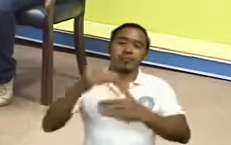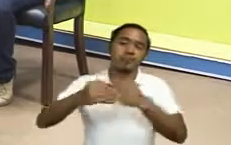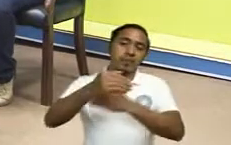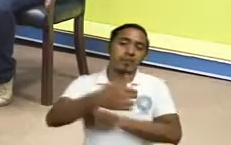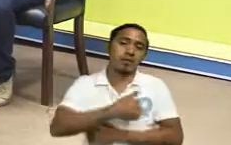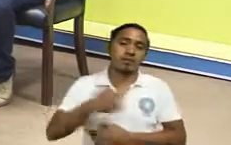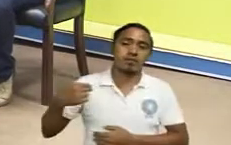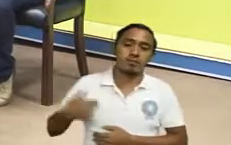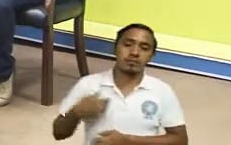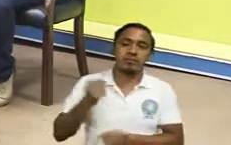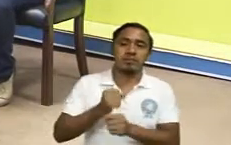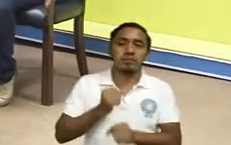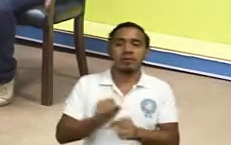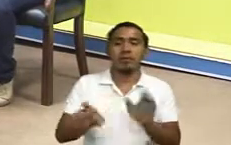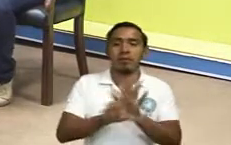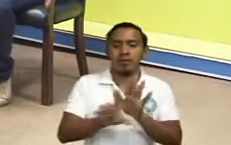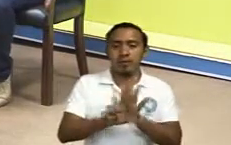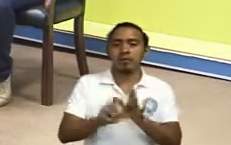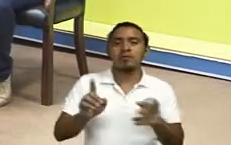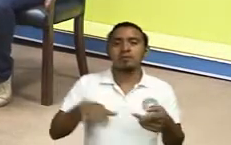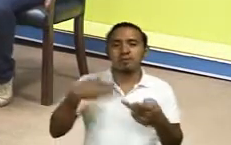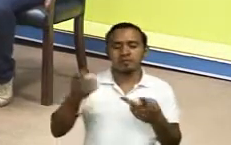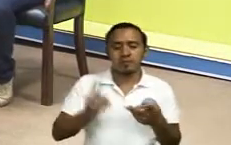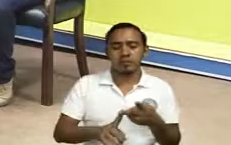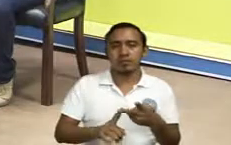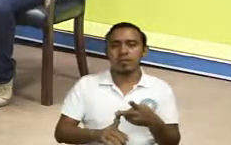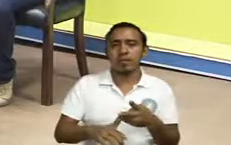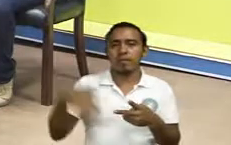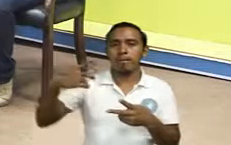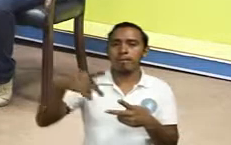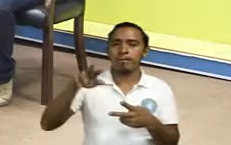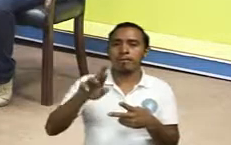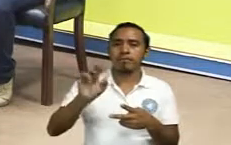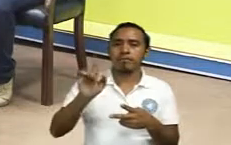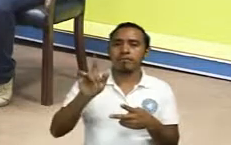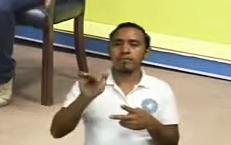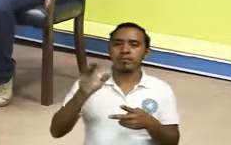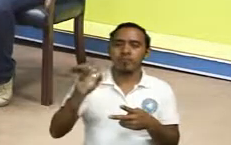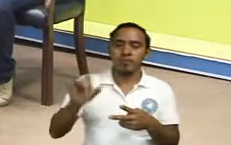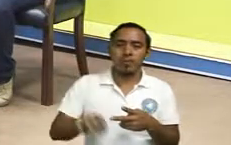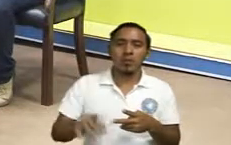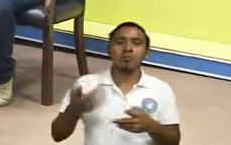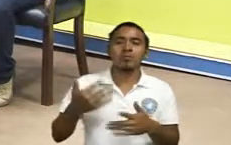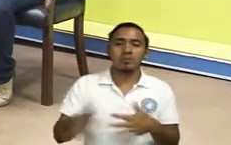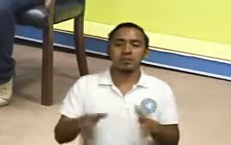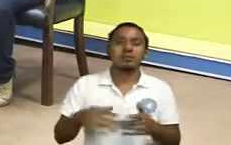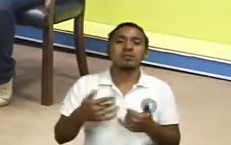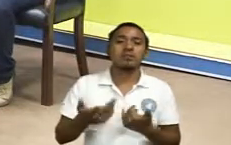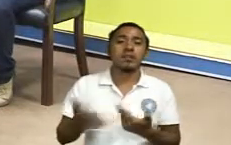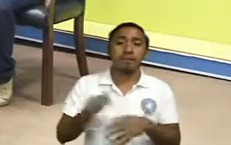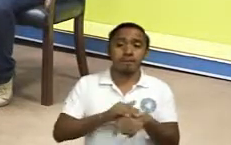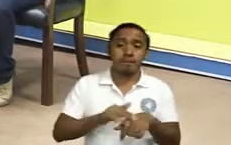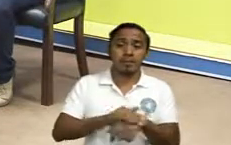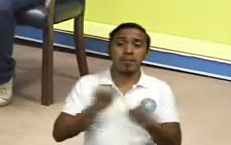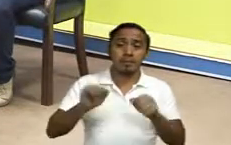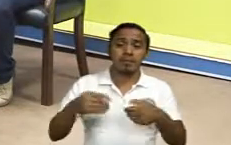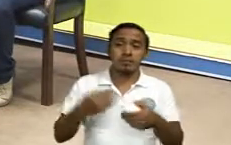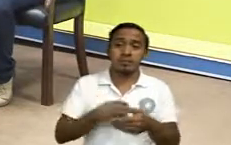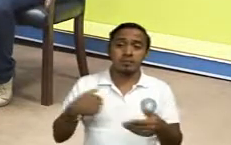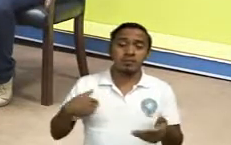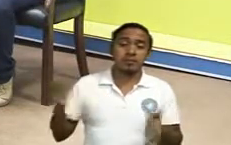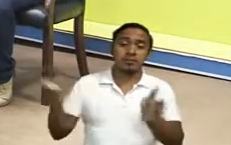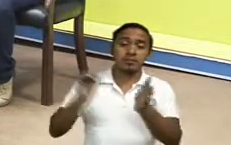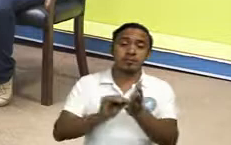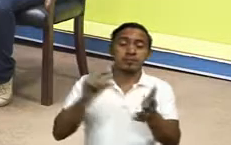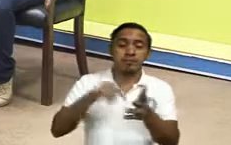vino trabajando, la ley, luego el protocolo de ley donde permite que podamos aplicar lo que está